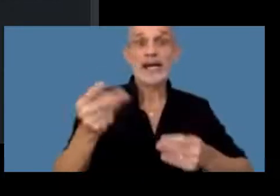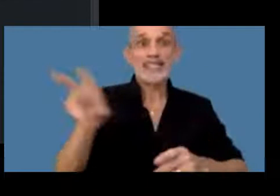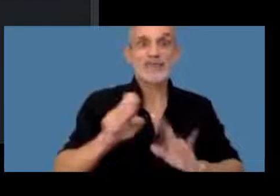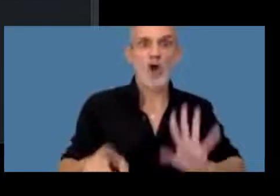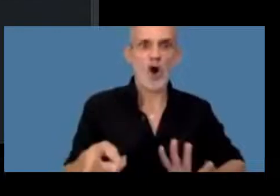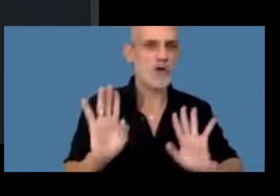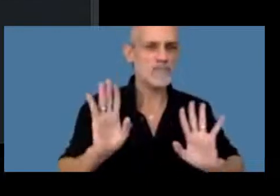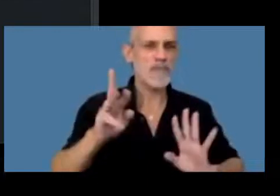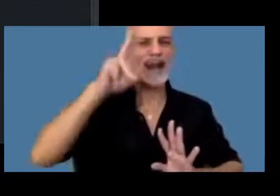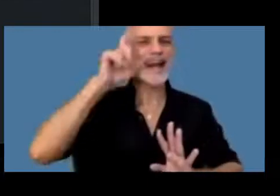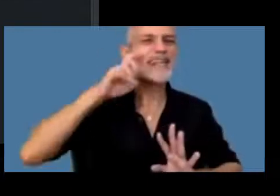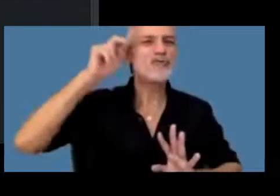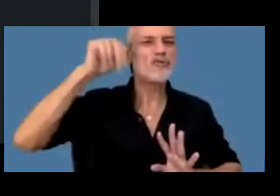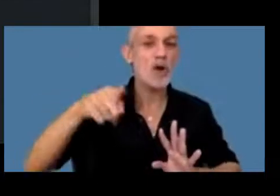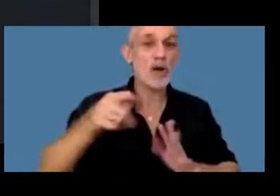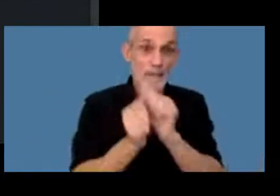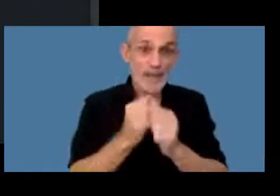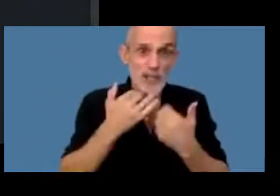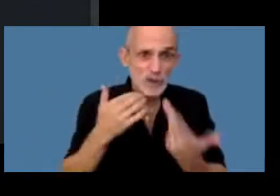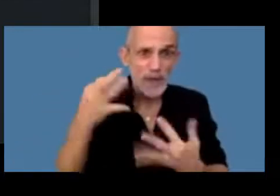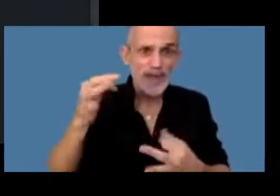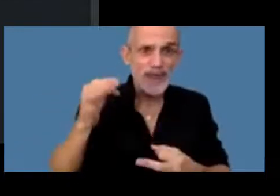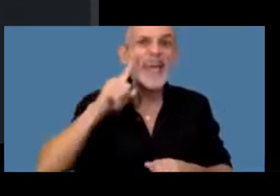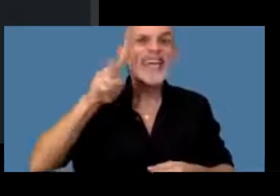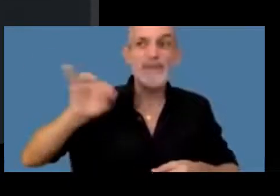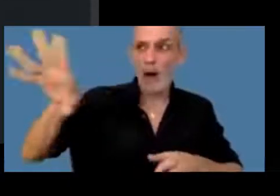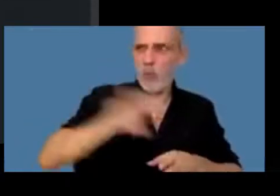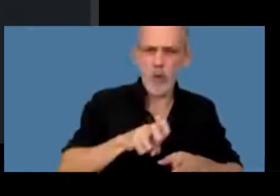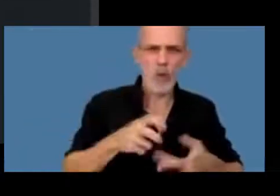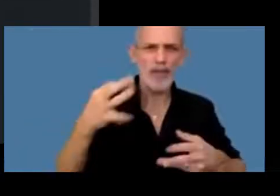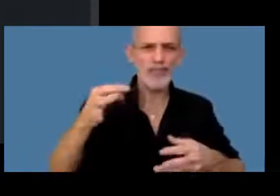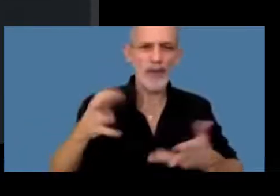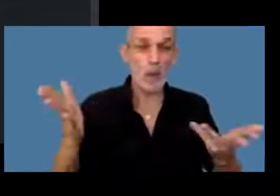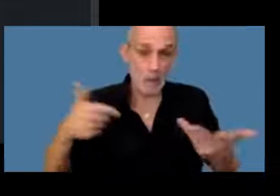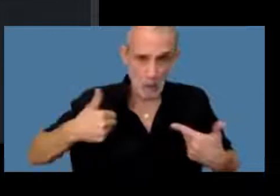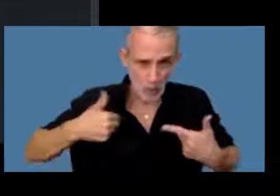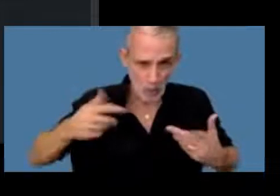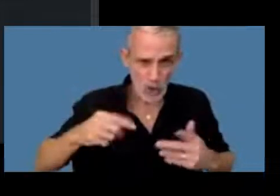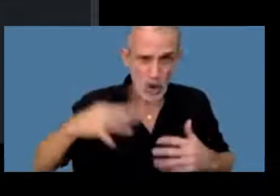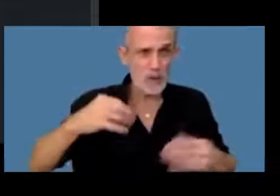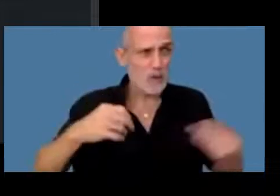empresas que por ahí no saben que tienen que retener cuestiones previsionales, porque piensan que tienen que ser designados como agentes de retención.